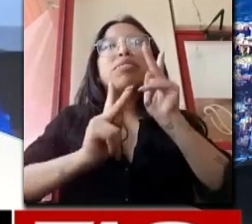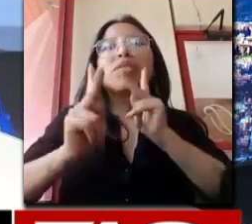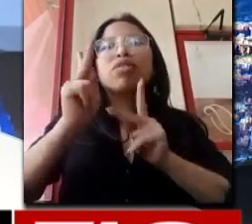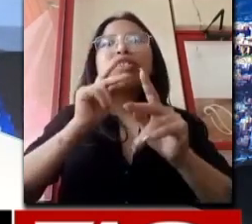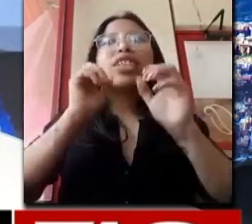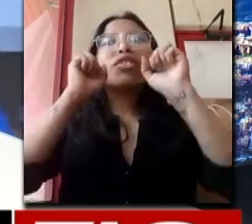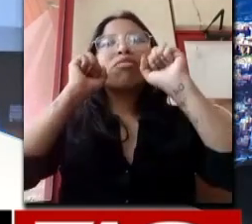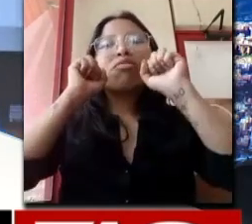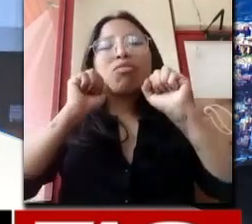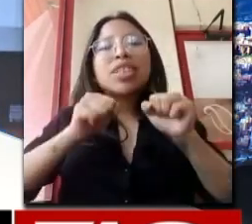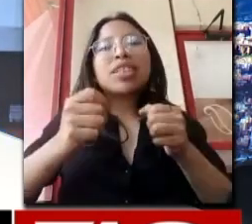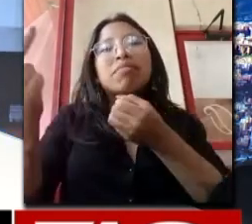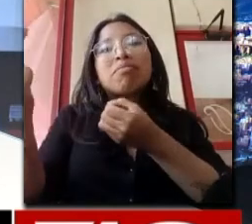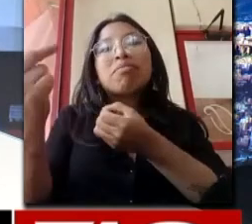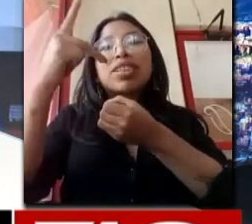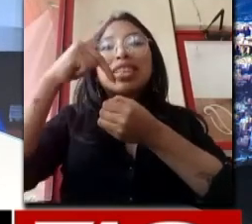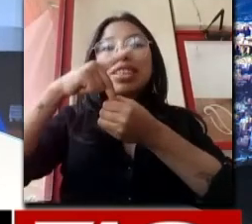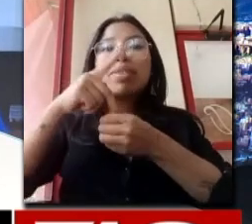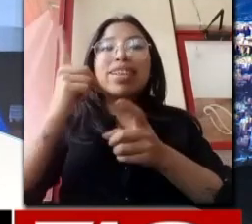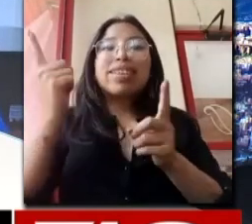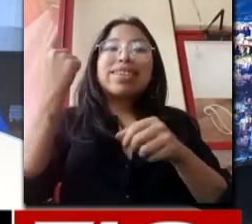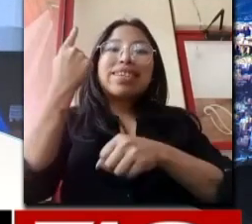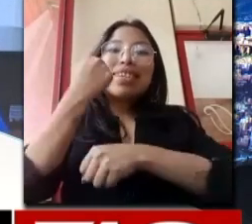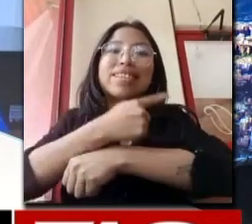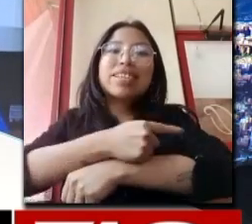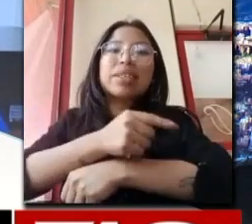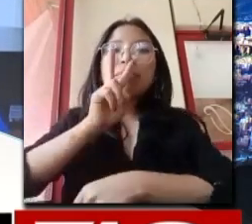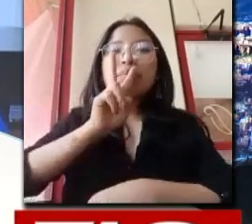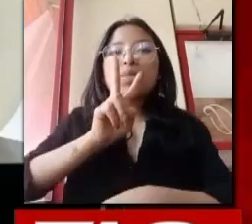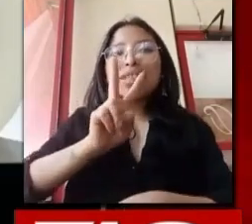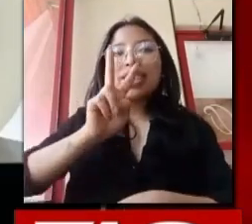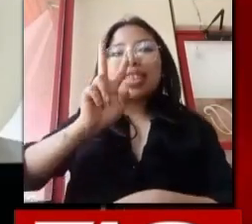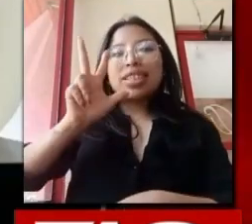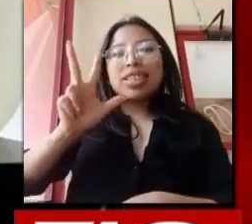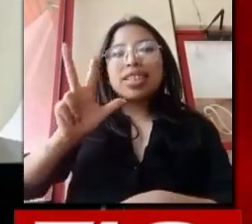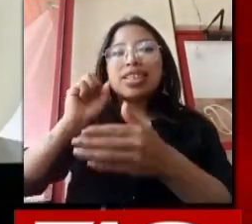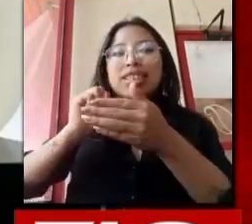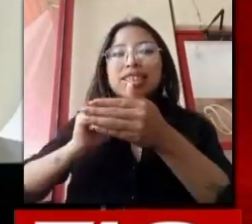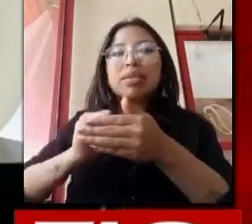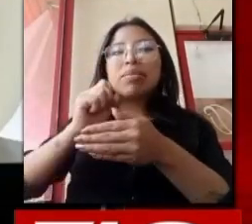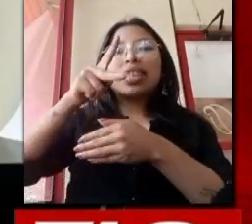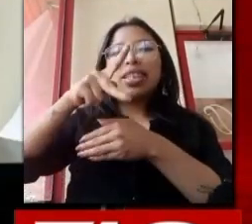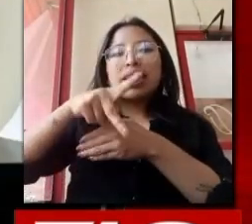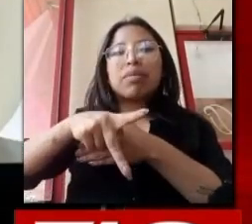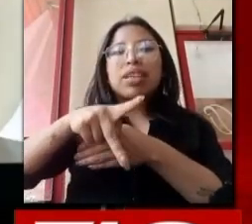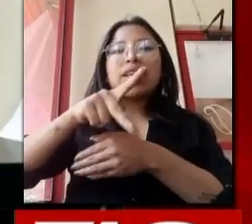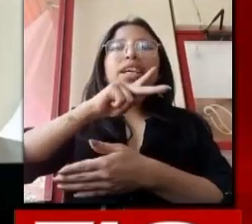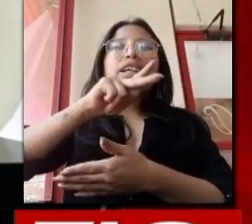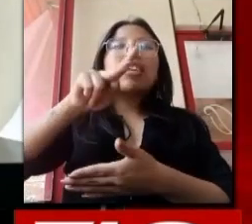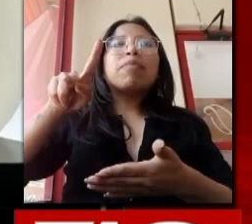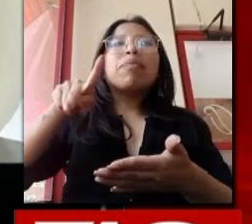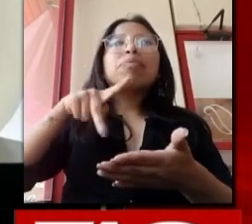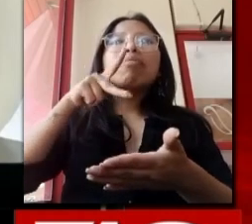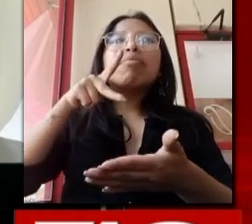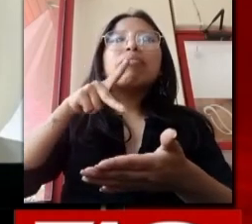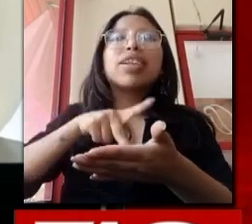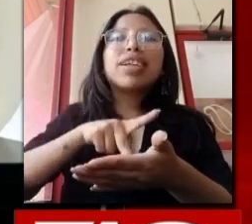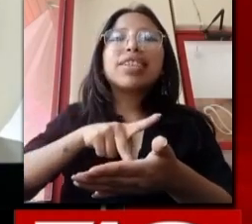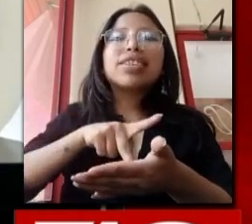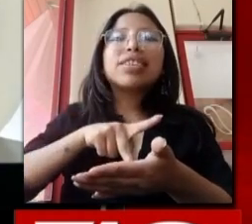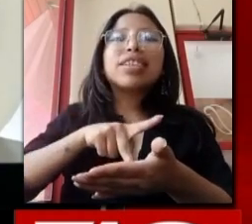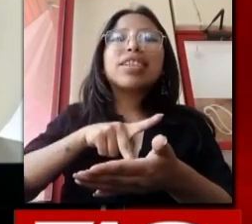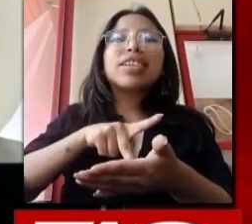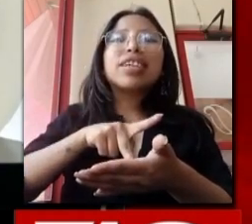va a llevar el día 23 de septiembre en la Plaza de Tejada Sorzano,